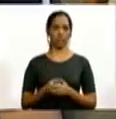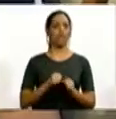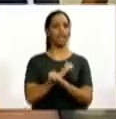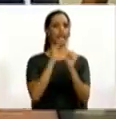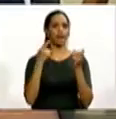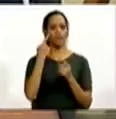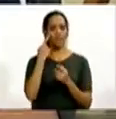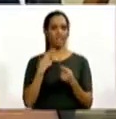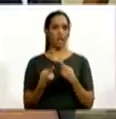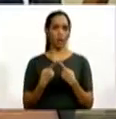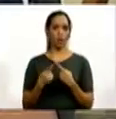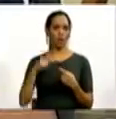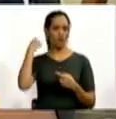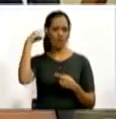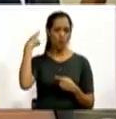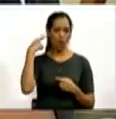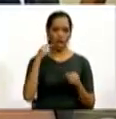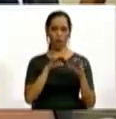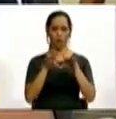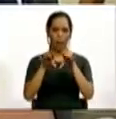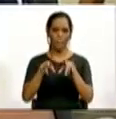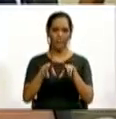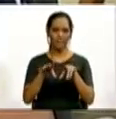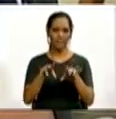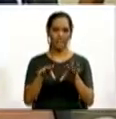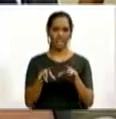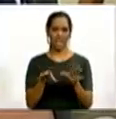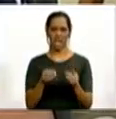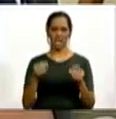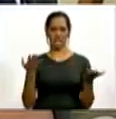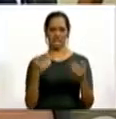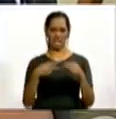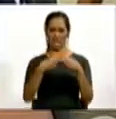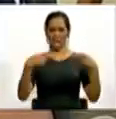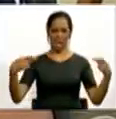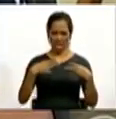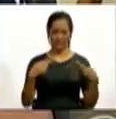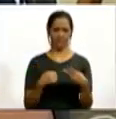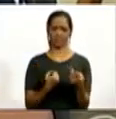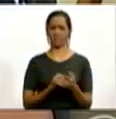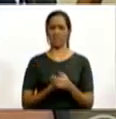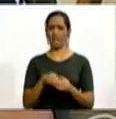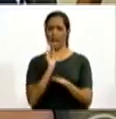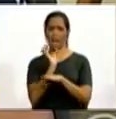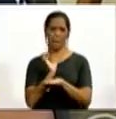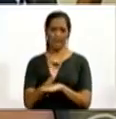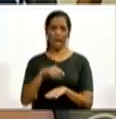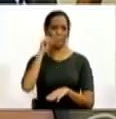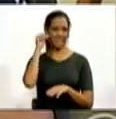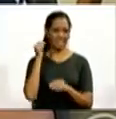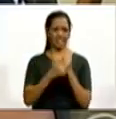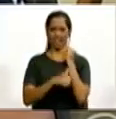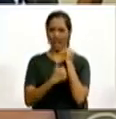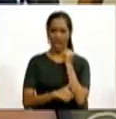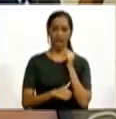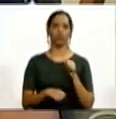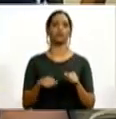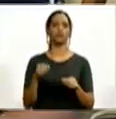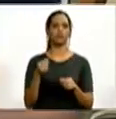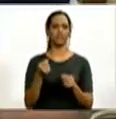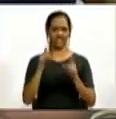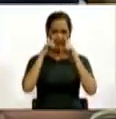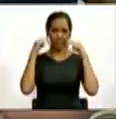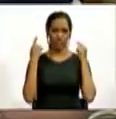la cosa. Un loco con una computadora ahí, una cosa y que alertas amarillas, naranjas, el movimiento marabunta y todas estas cosas de verdad